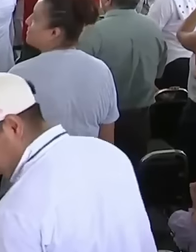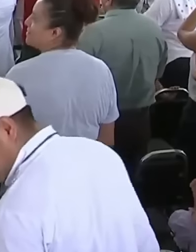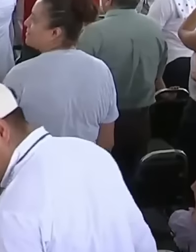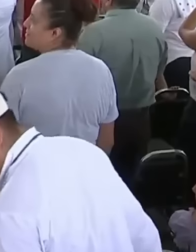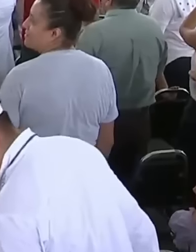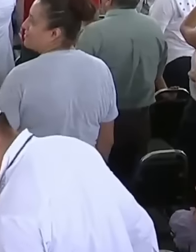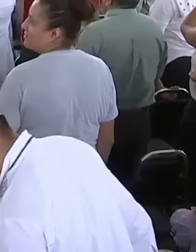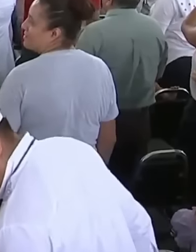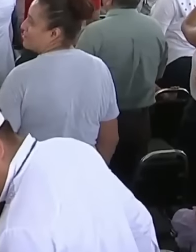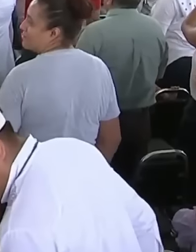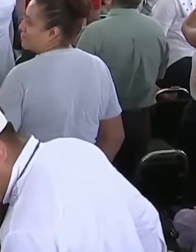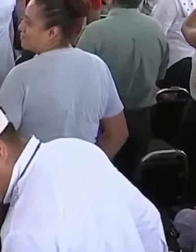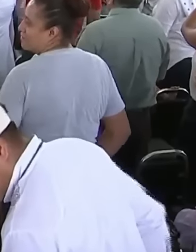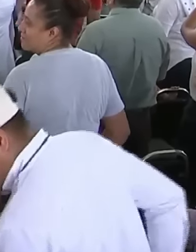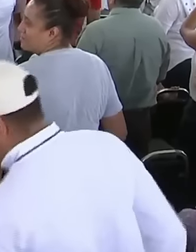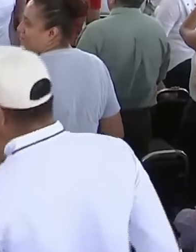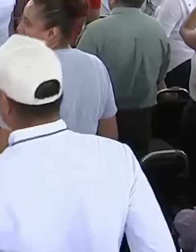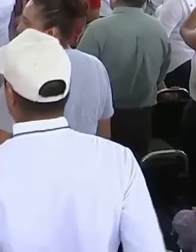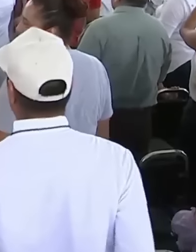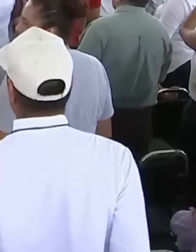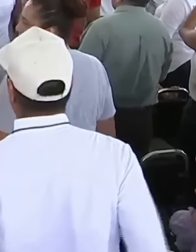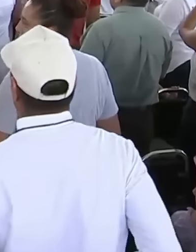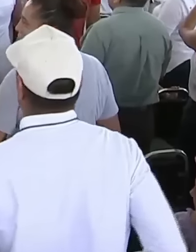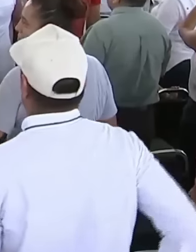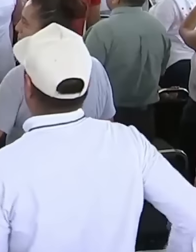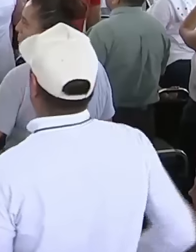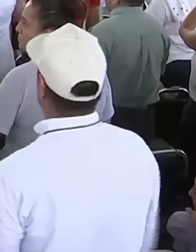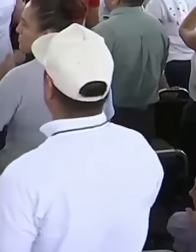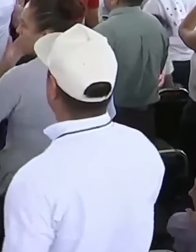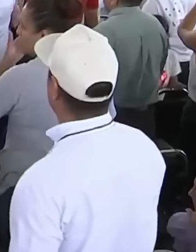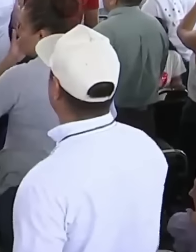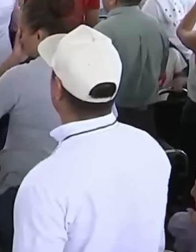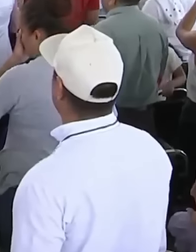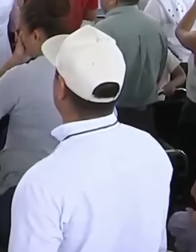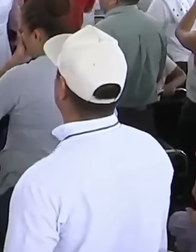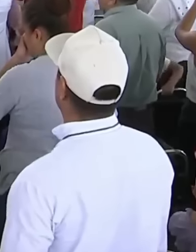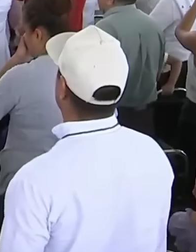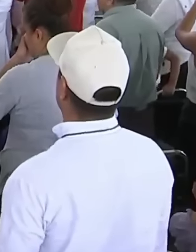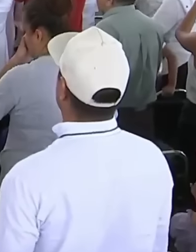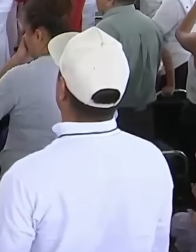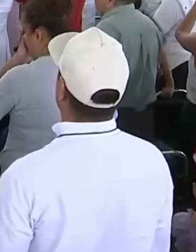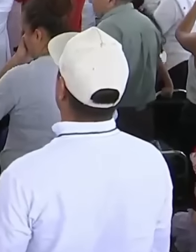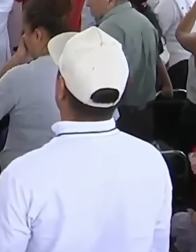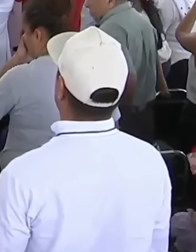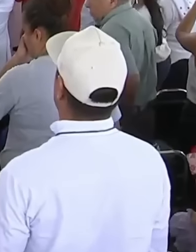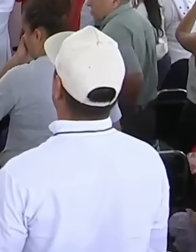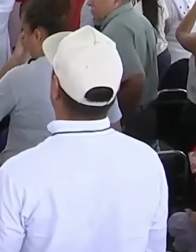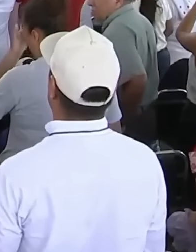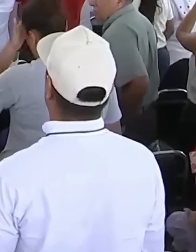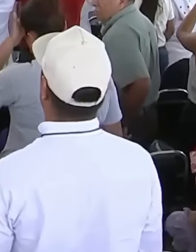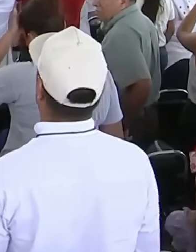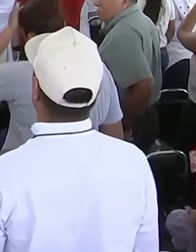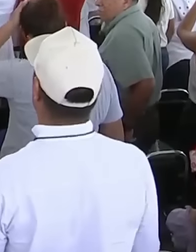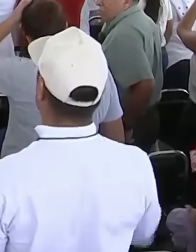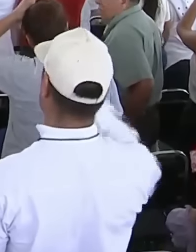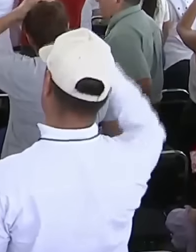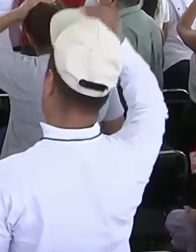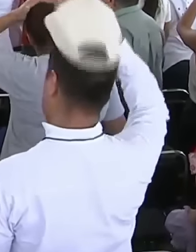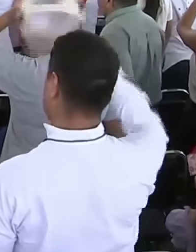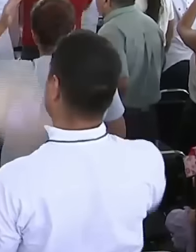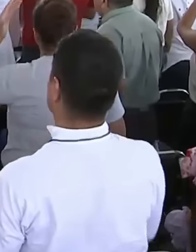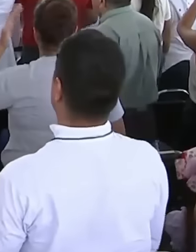Su atención, por favor. Preside este evento, Plan de Justicia para Pasta de Conchos, el presidente constitucional de los Estados Unidos